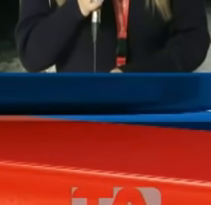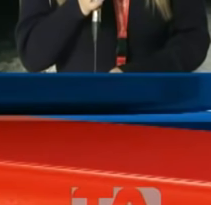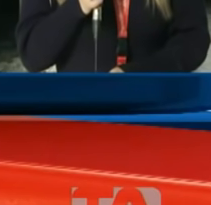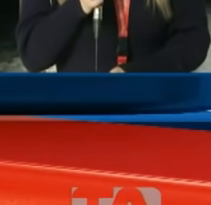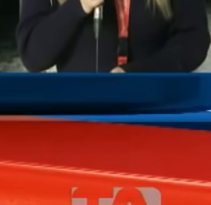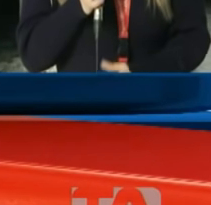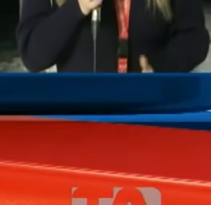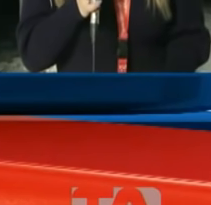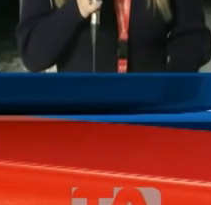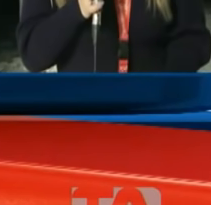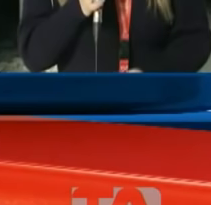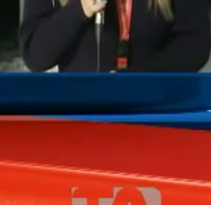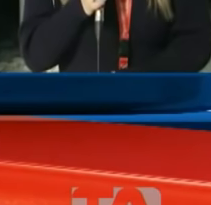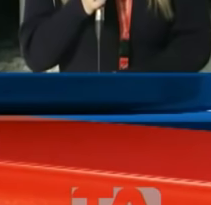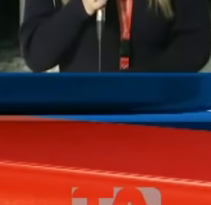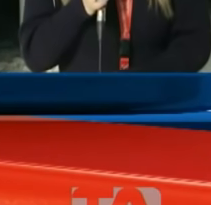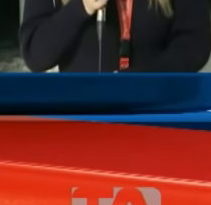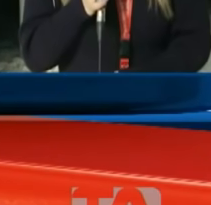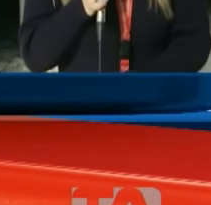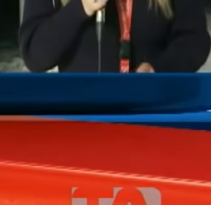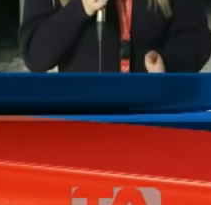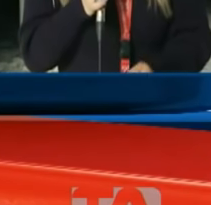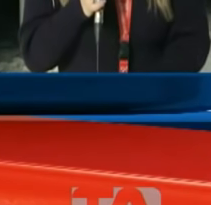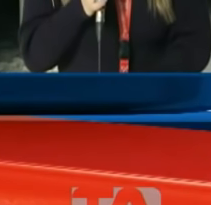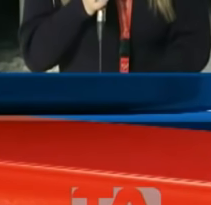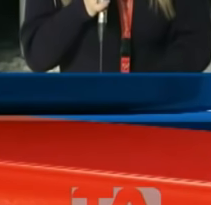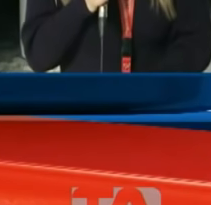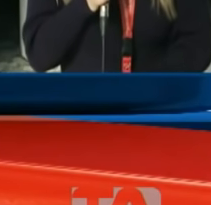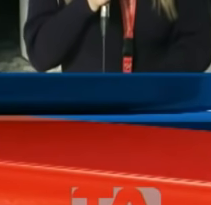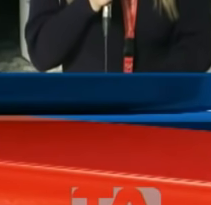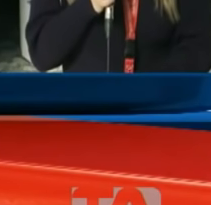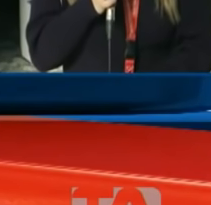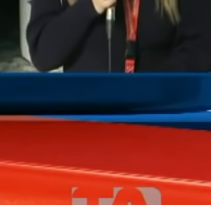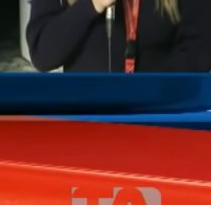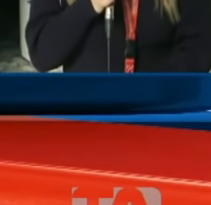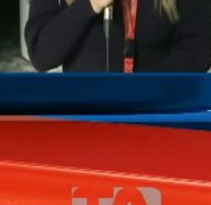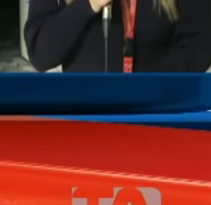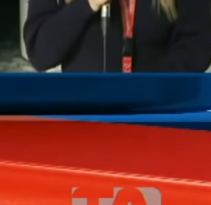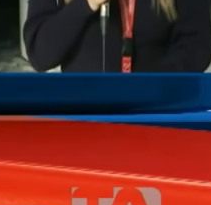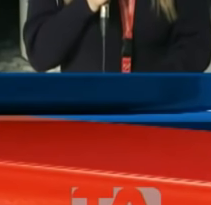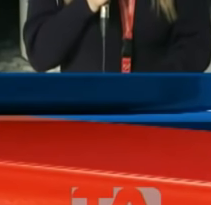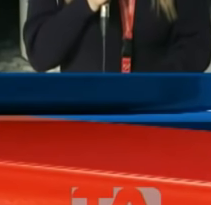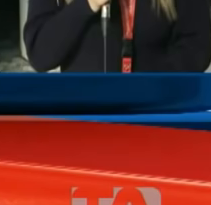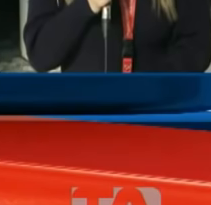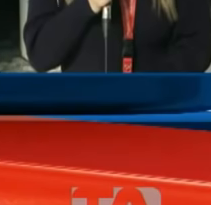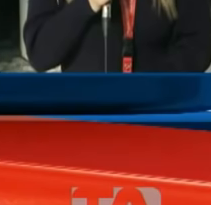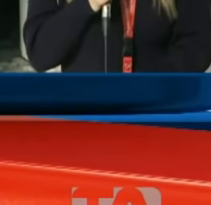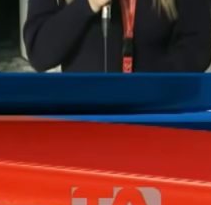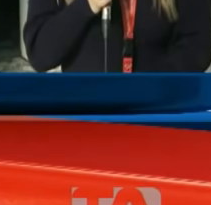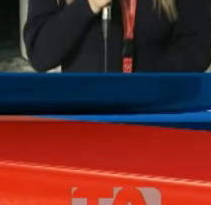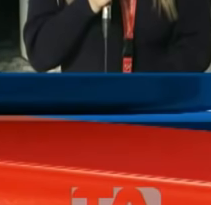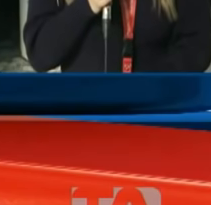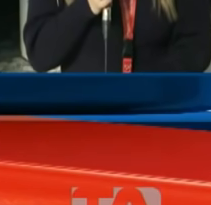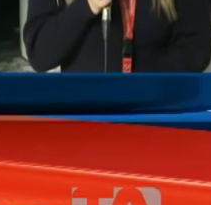de la propagación del coronavirus, sobre todo. Compañeras, que tengan buen día. Buen día también para ti, Angie. Más adelante estaremos contigo